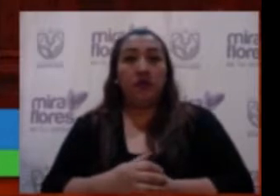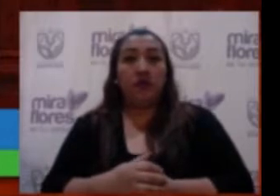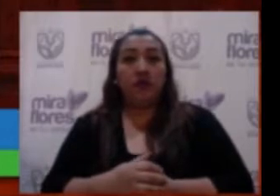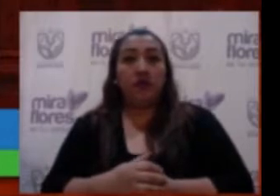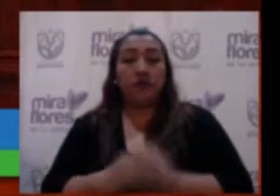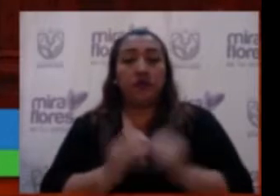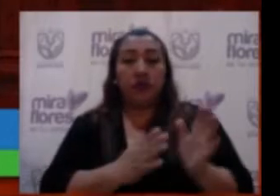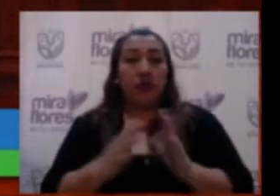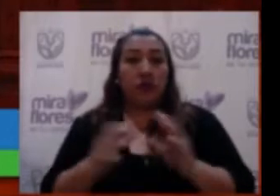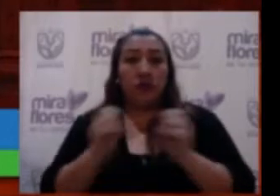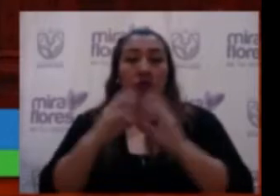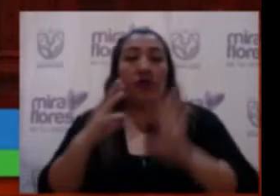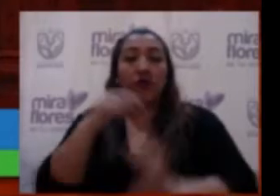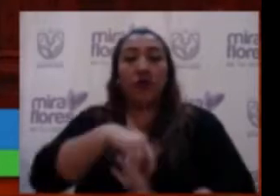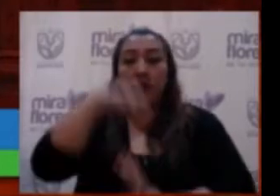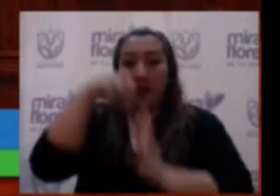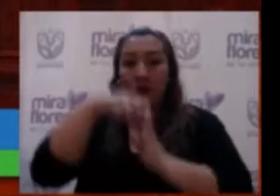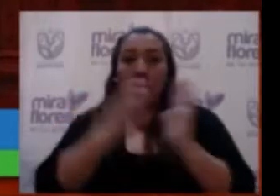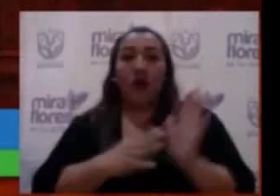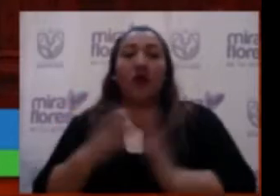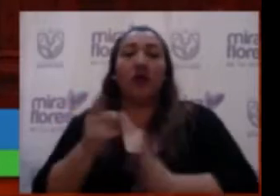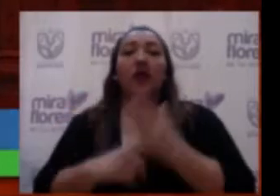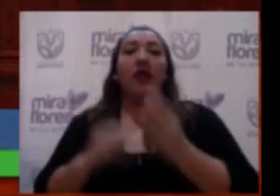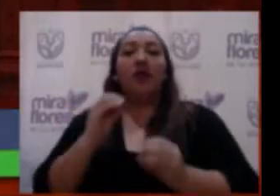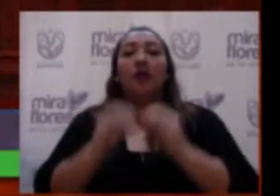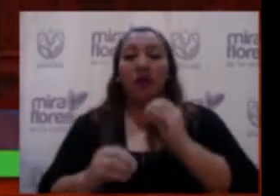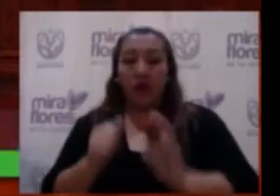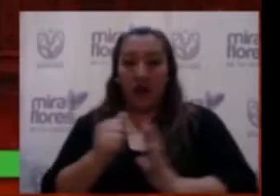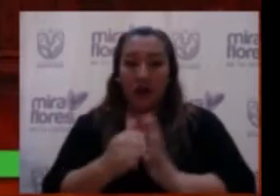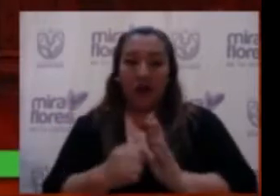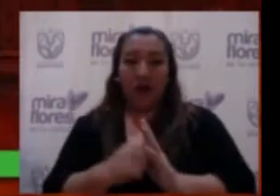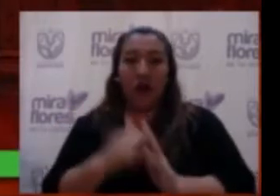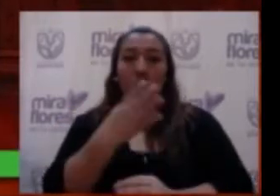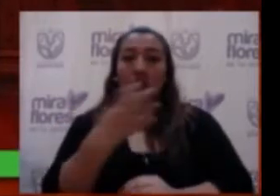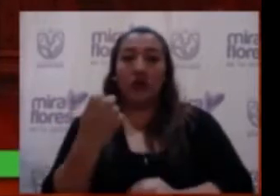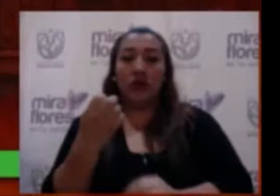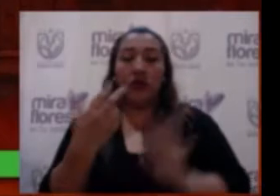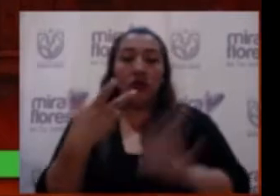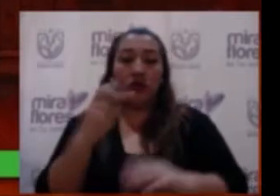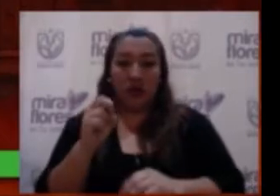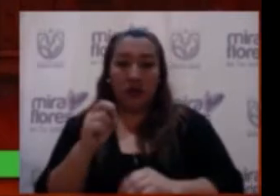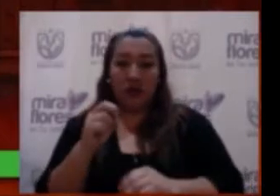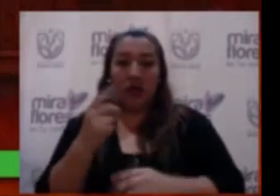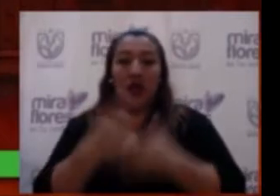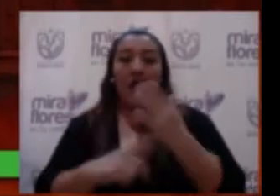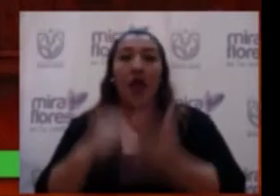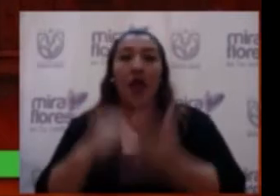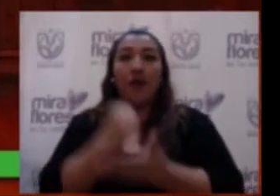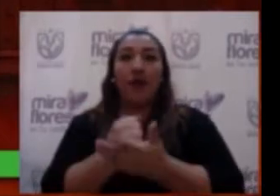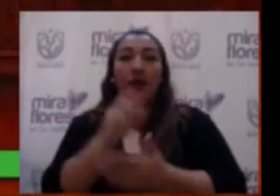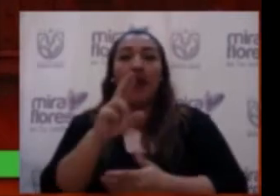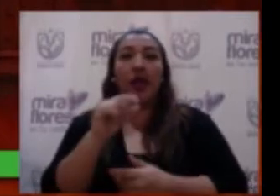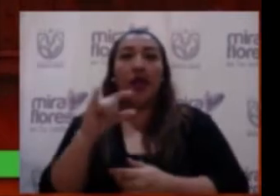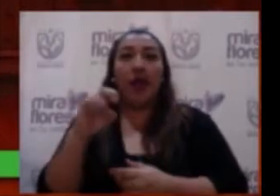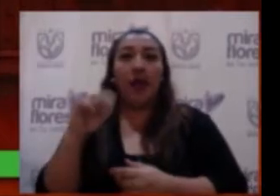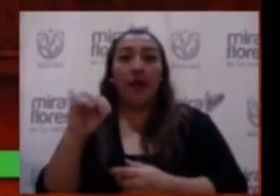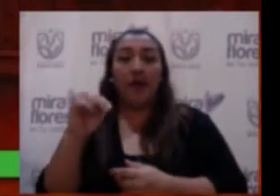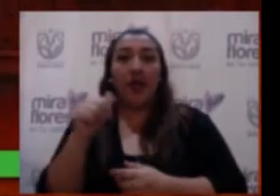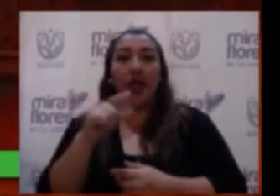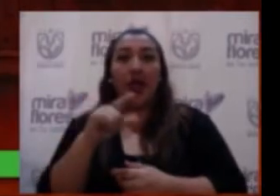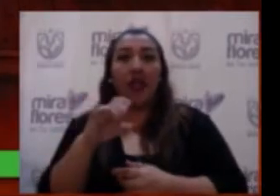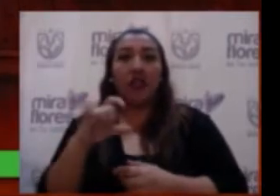Estación orden del día. Proyecto de ordenanza que modifica la ordenanza número 480 que aprueba el régimen de aplicación de